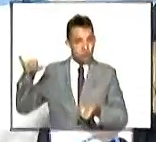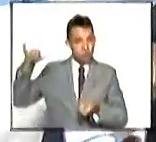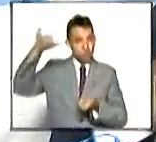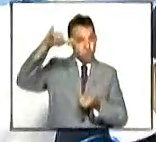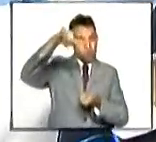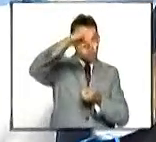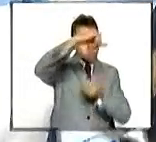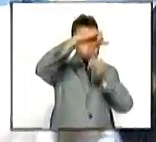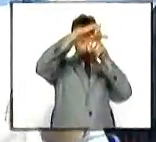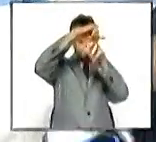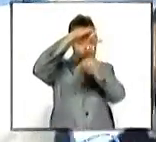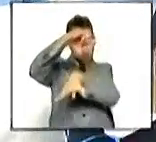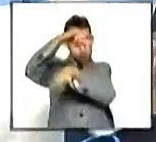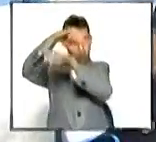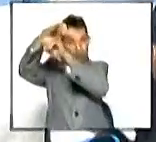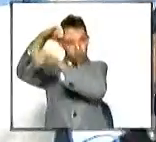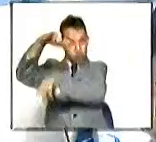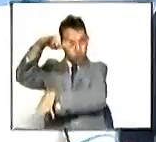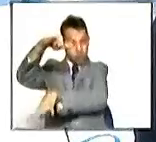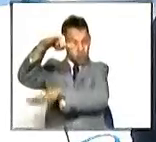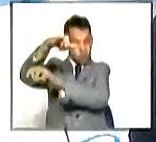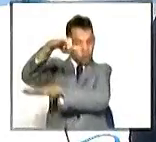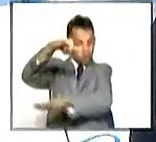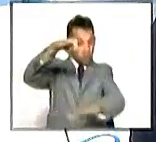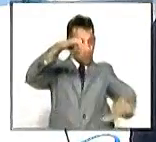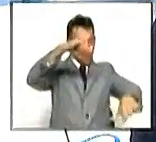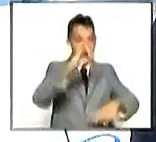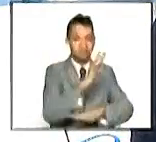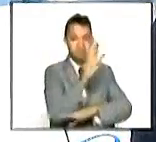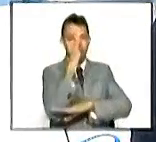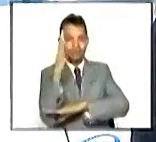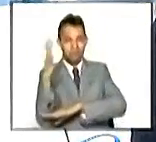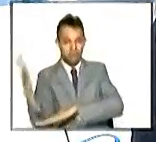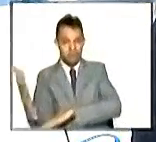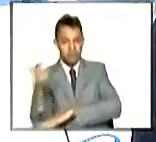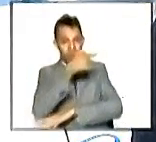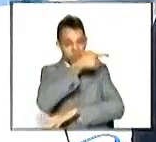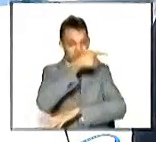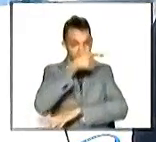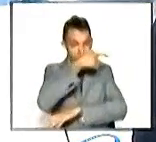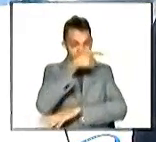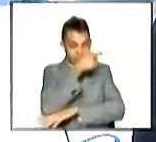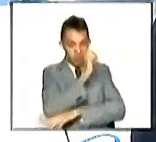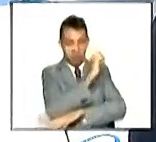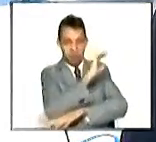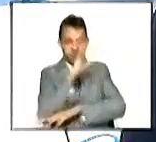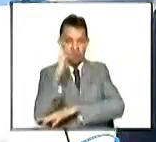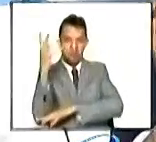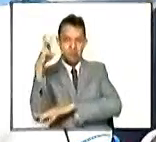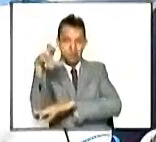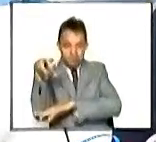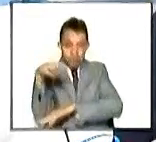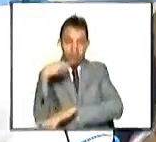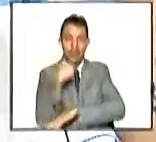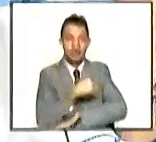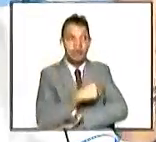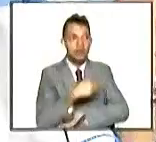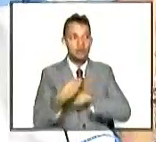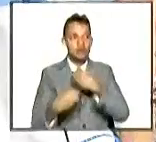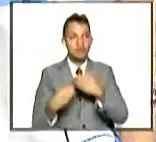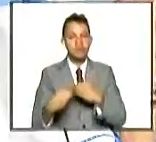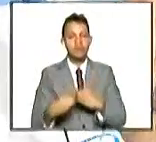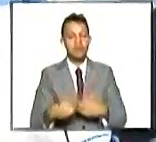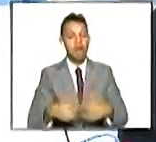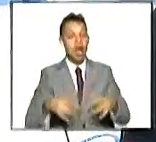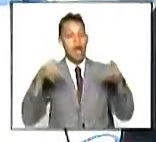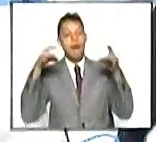controlar la cocaína y la marihuana y todo eso, pues la heroína. Y el tipo le faltó decir que eso era agua